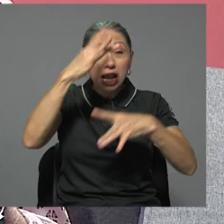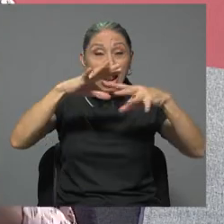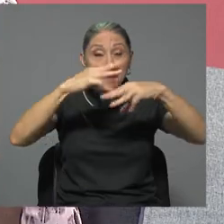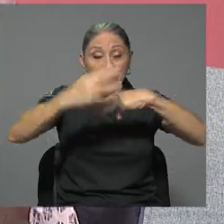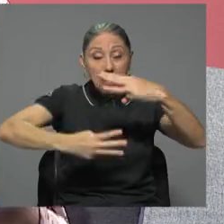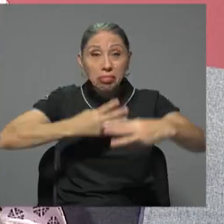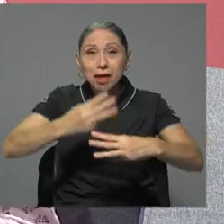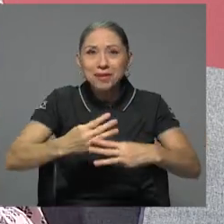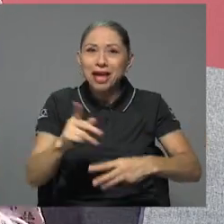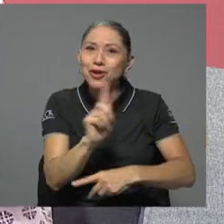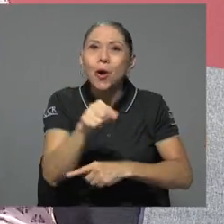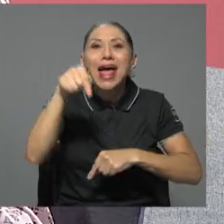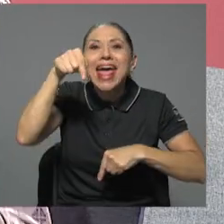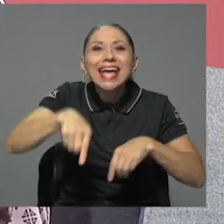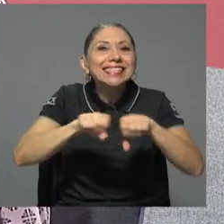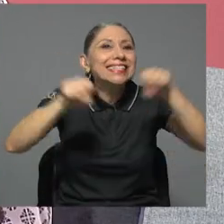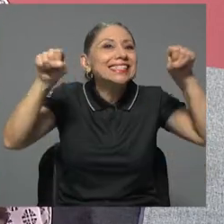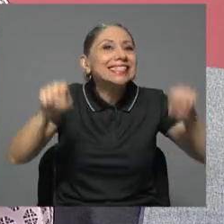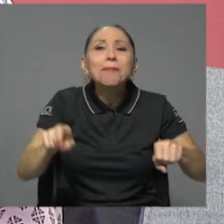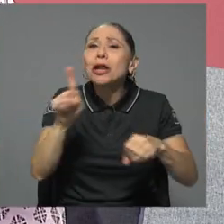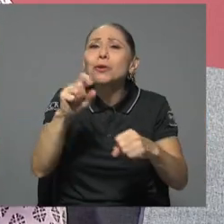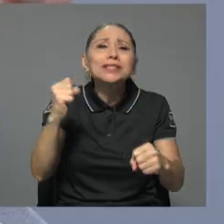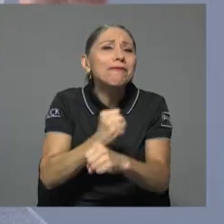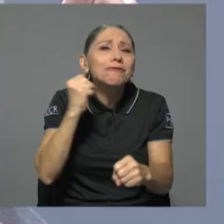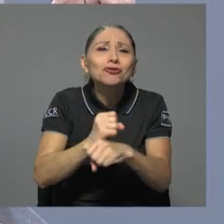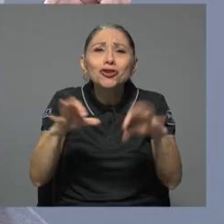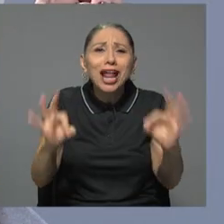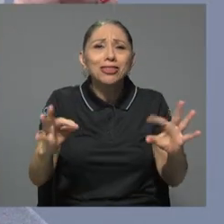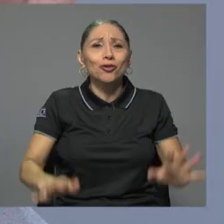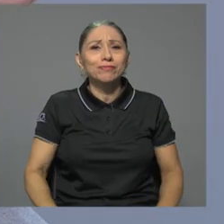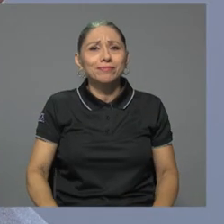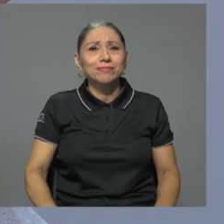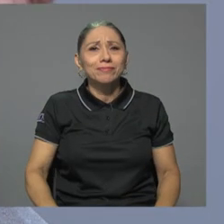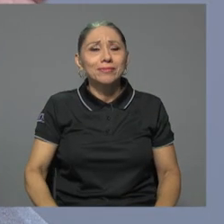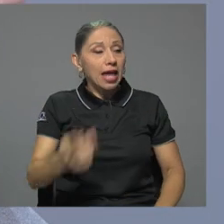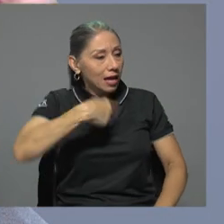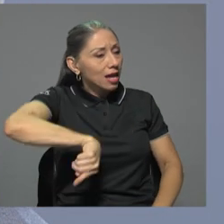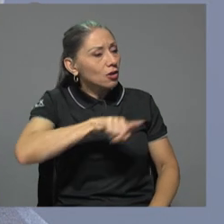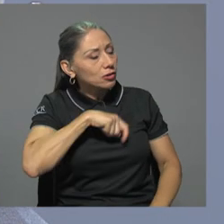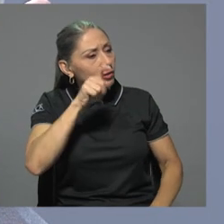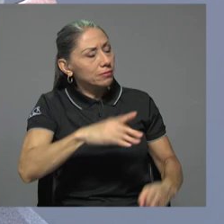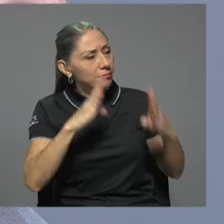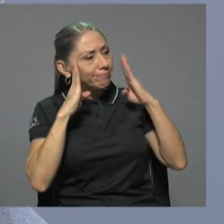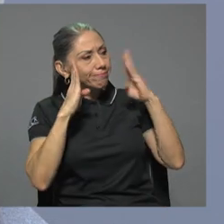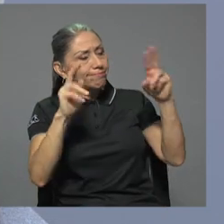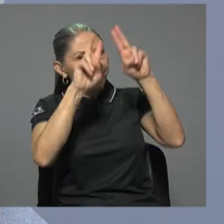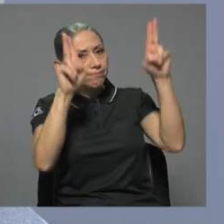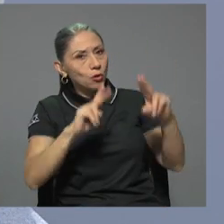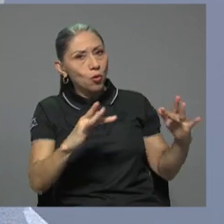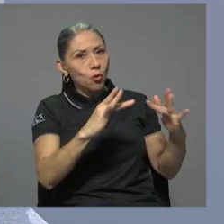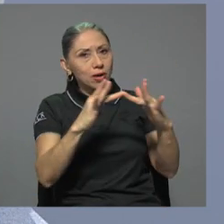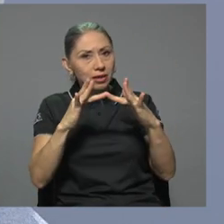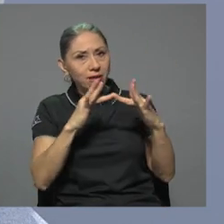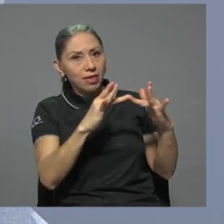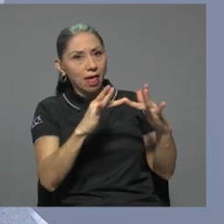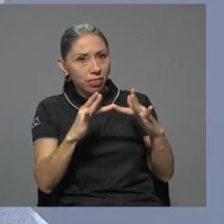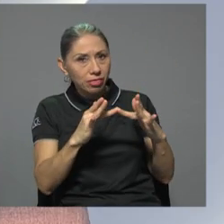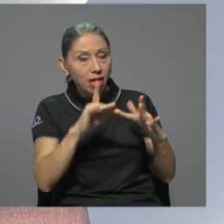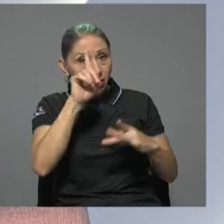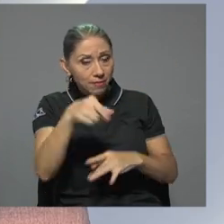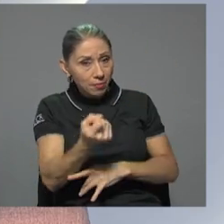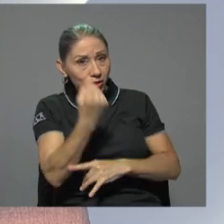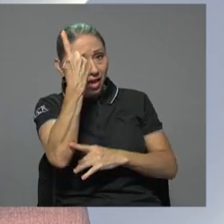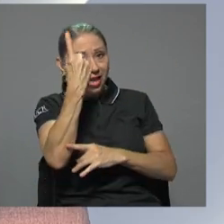definitivamente no está y tenemos que atender definitivamente el tema de conectividad no solo tener claro